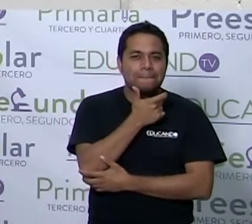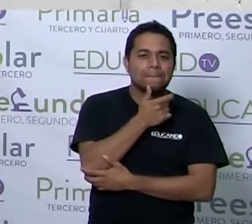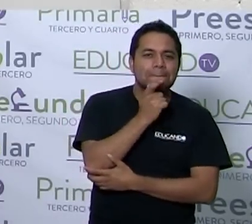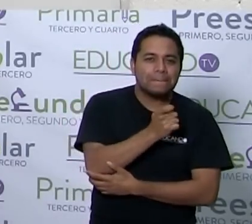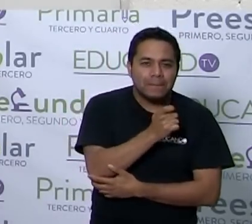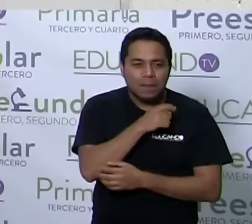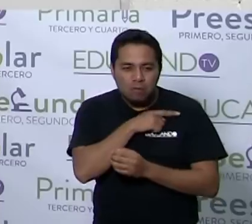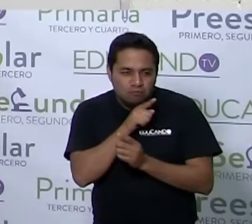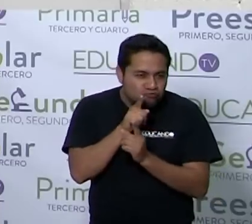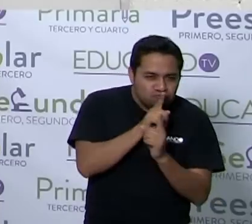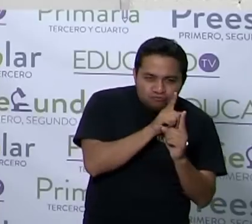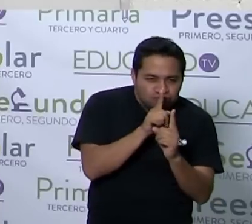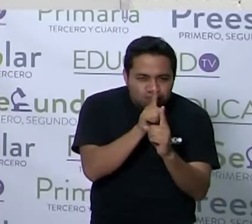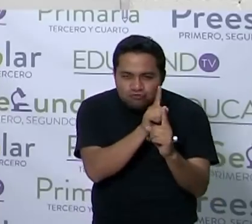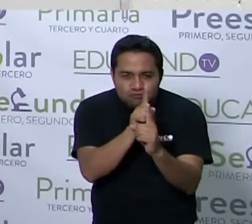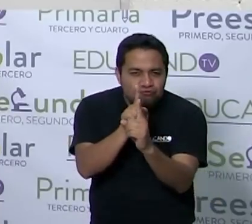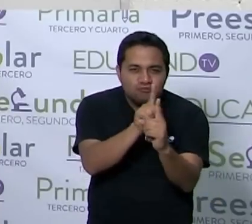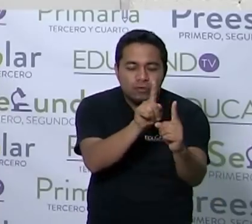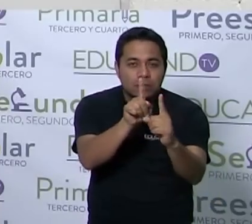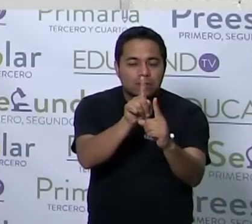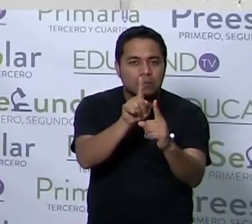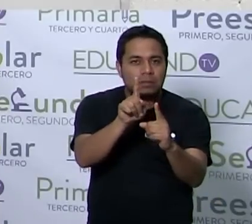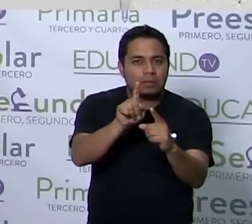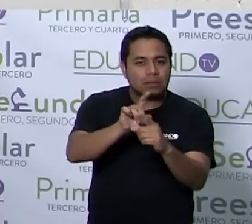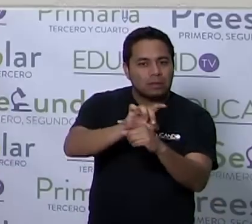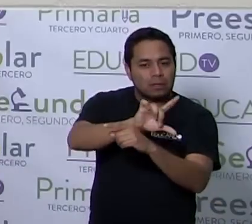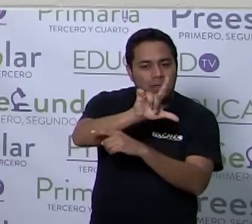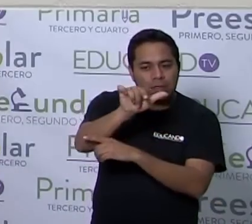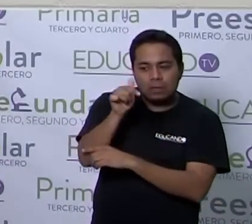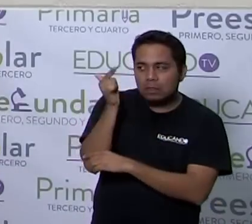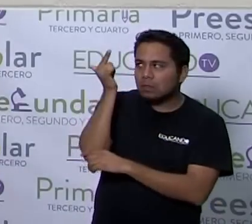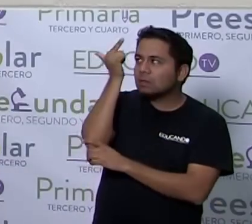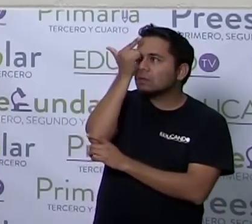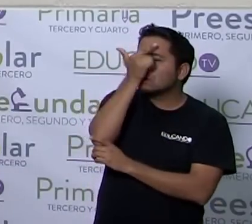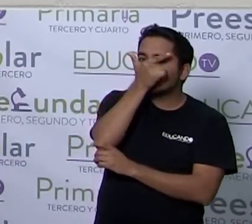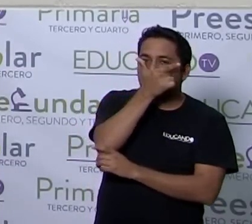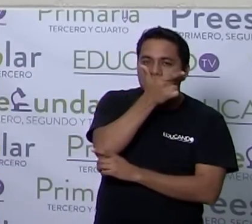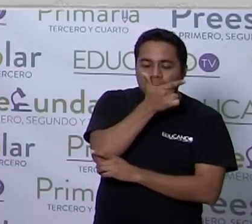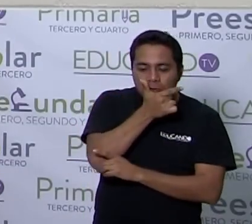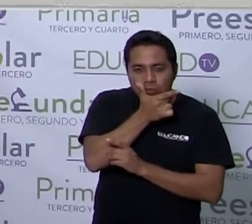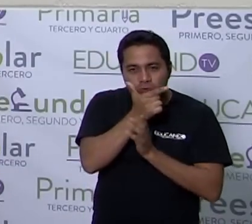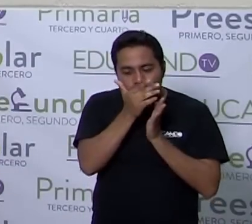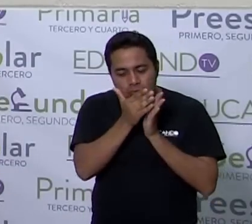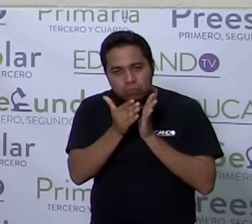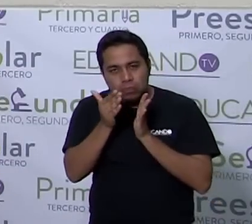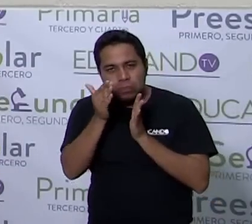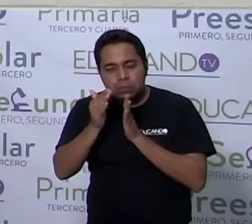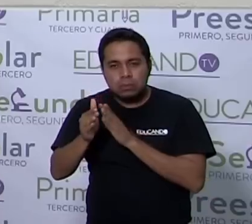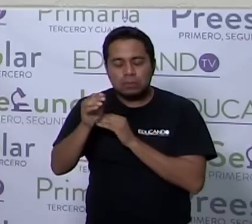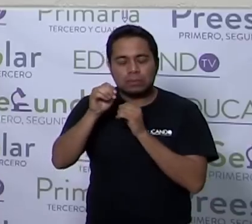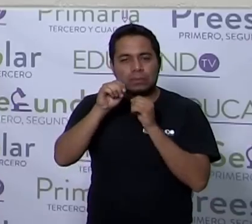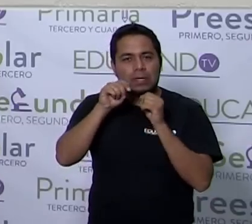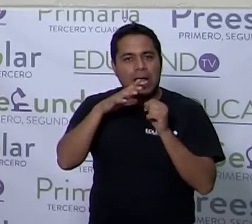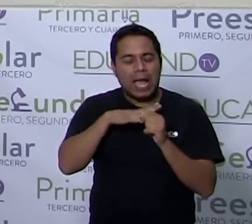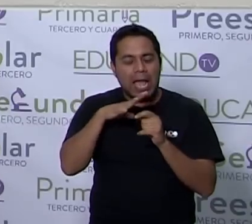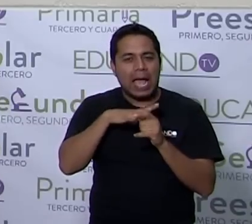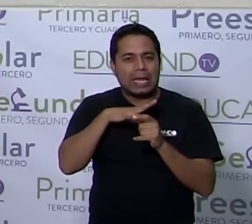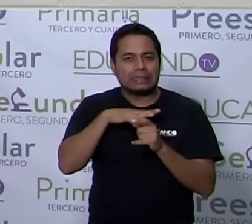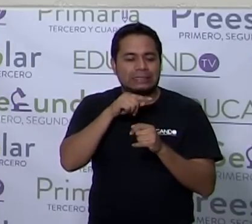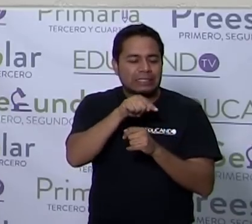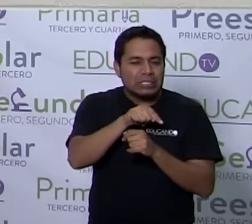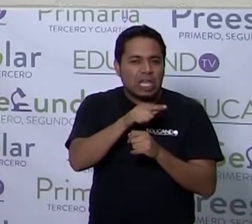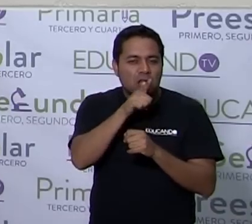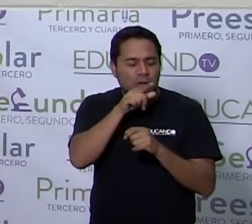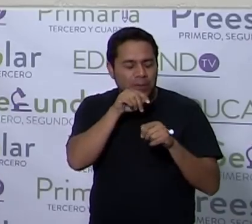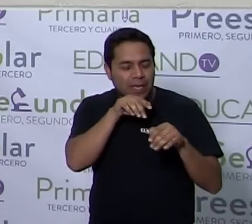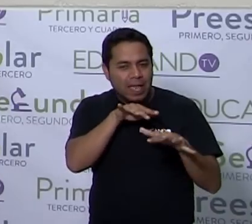el rastro. Luego de una noche iluminada entre correteos y risas,